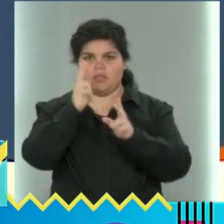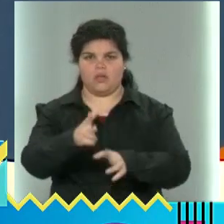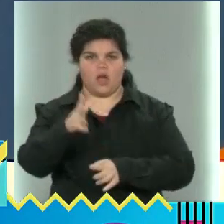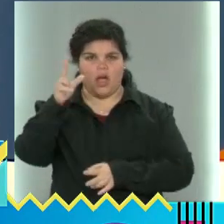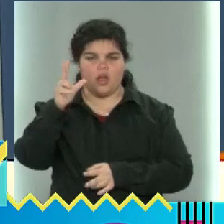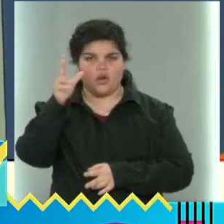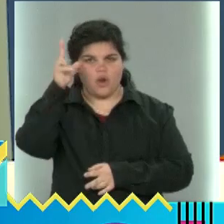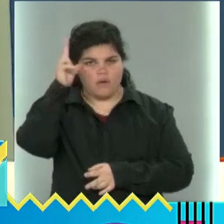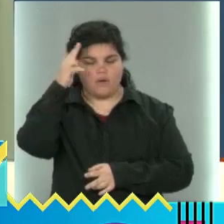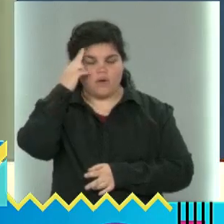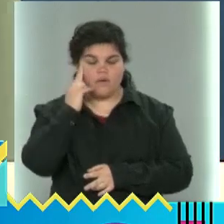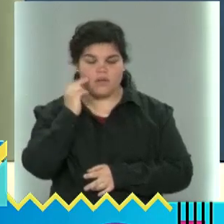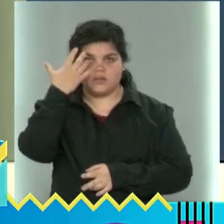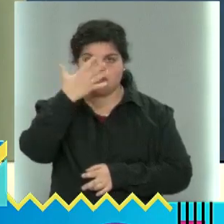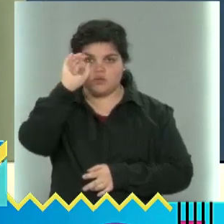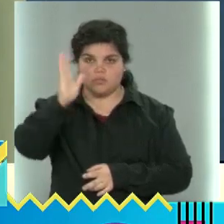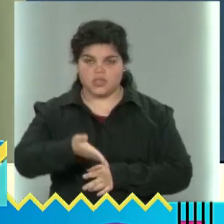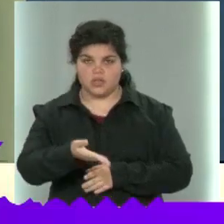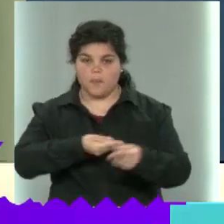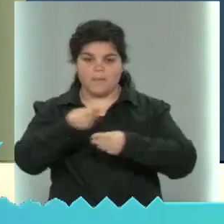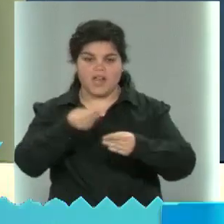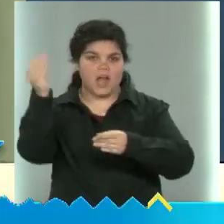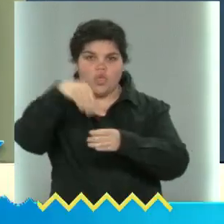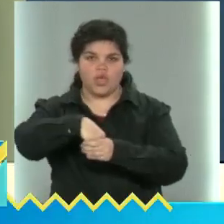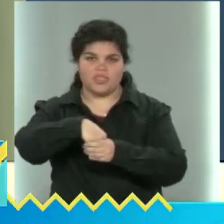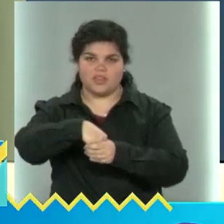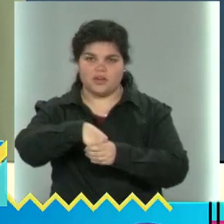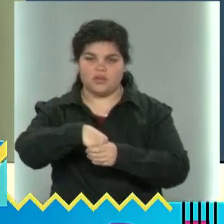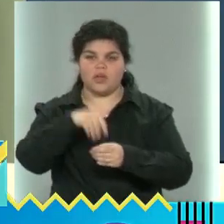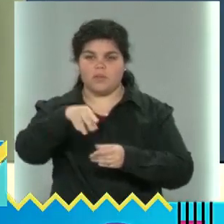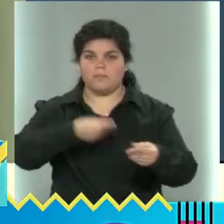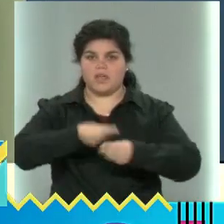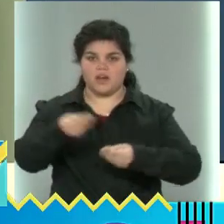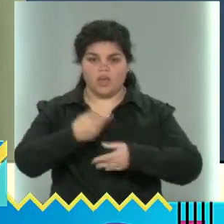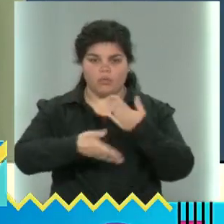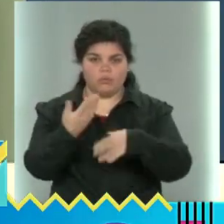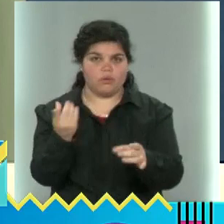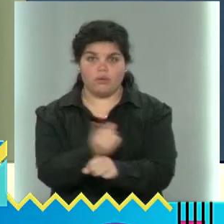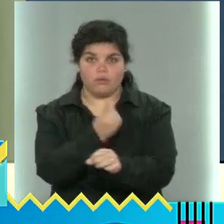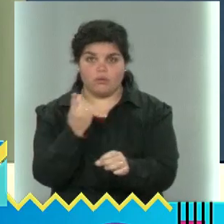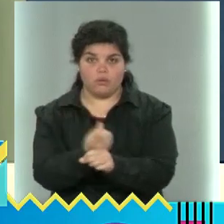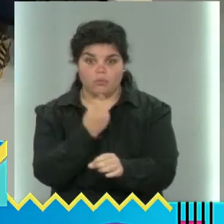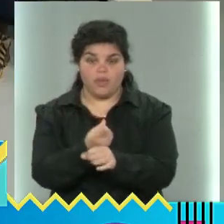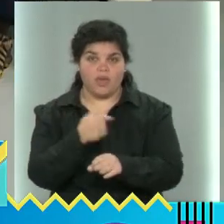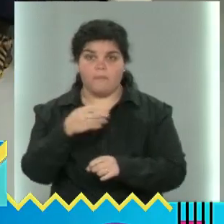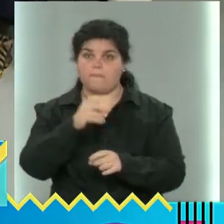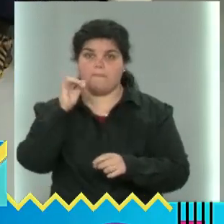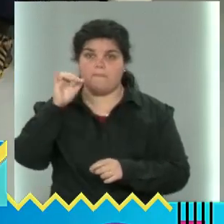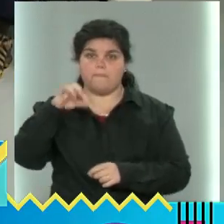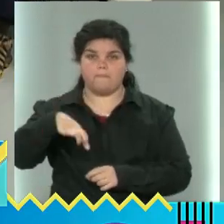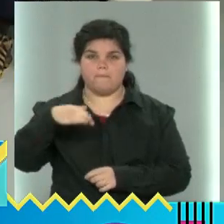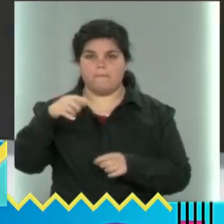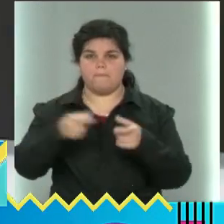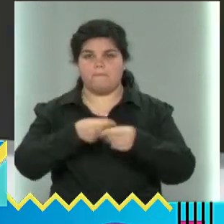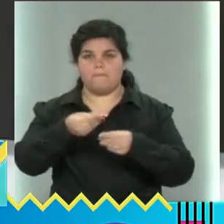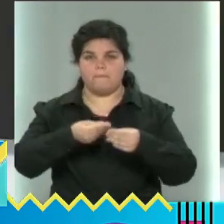95% depende del mercado interno. Y si el mercado interno no funcionan las pymes. Bien, ¿y hoy cuál es el